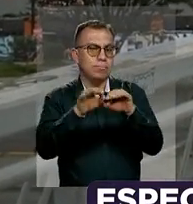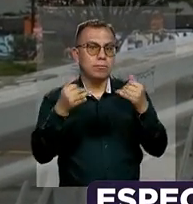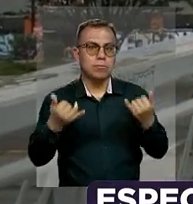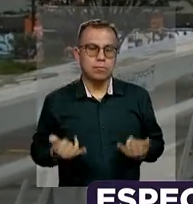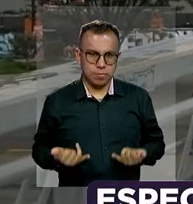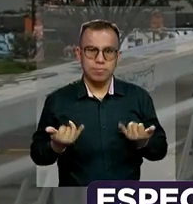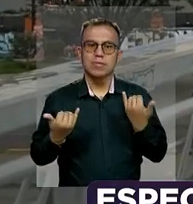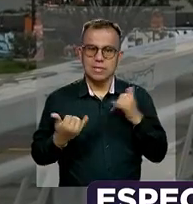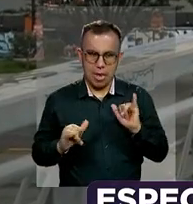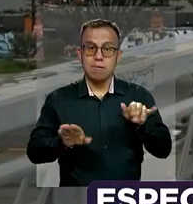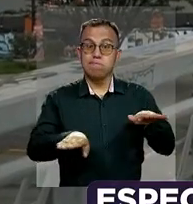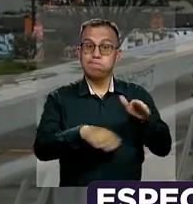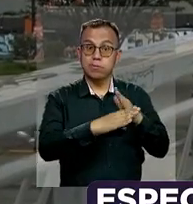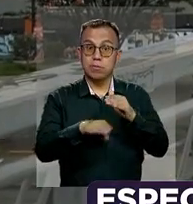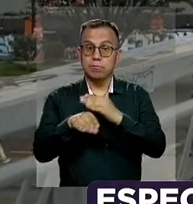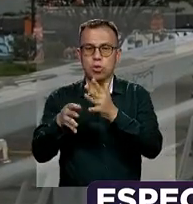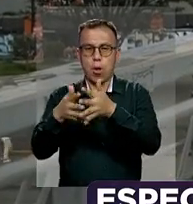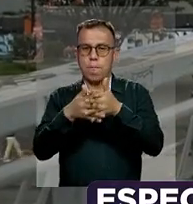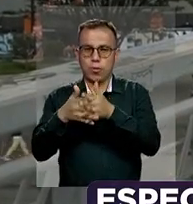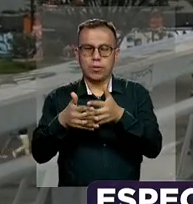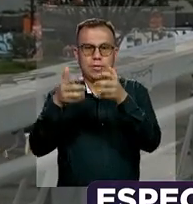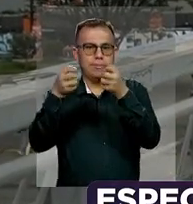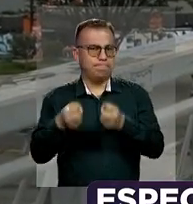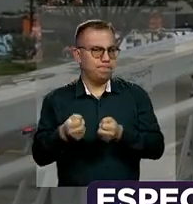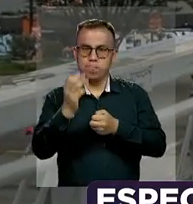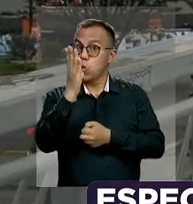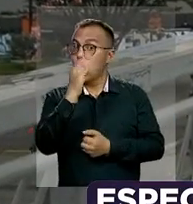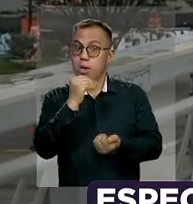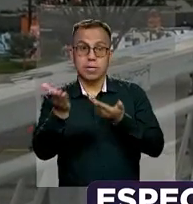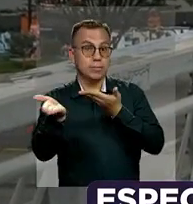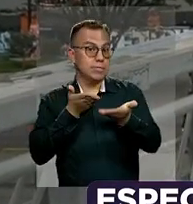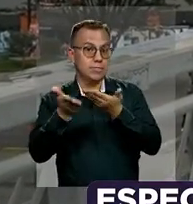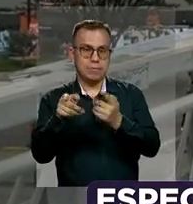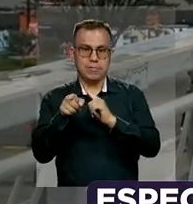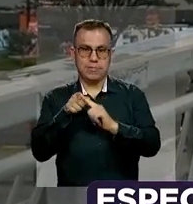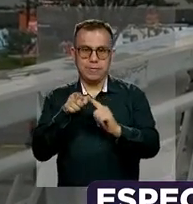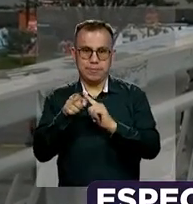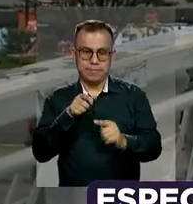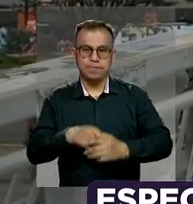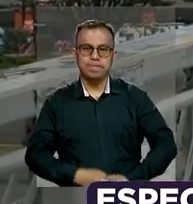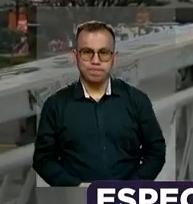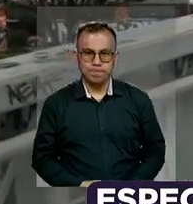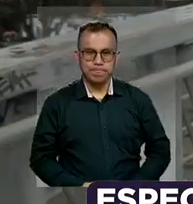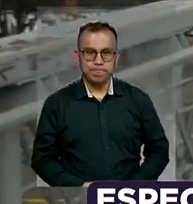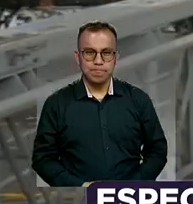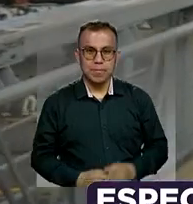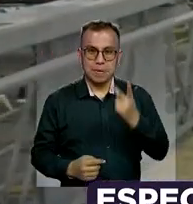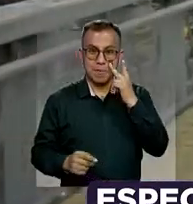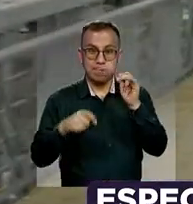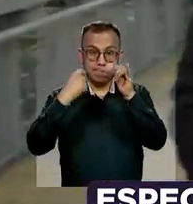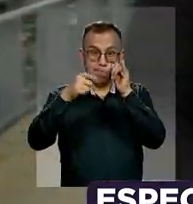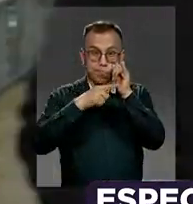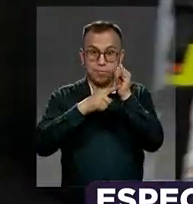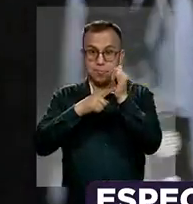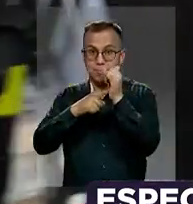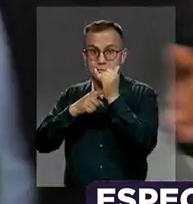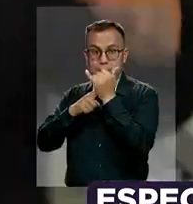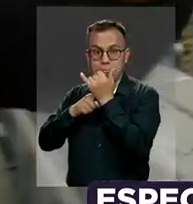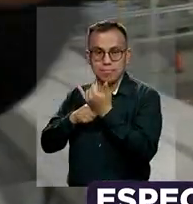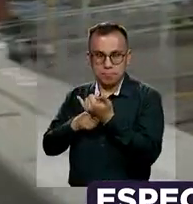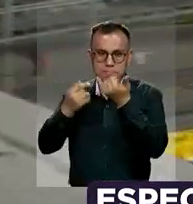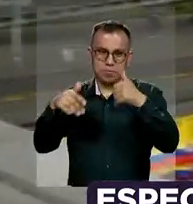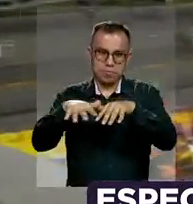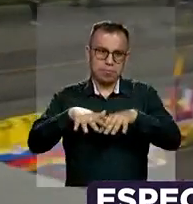momento ya se cerró el portal de las Américas, no hay servicio Transmilenio. Vamos a precisamente mostrar cómo se encuentra el